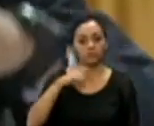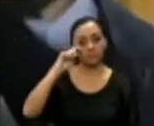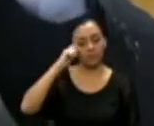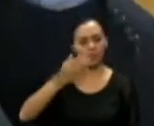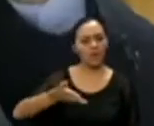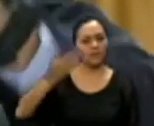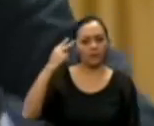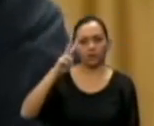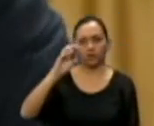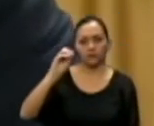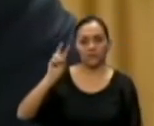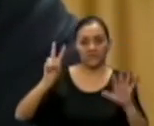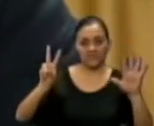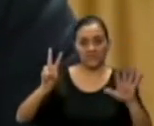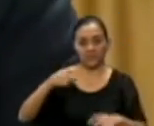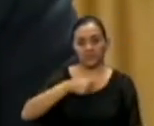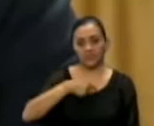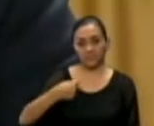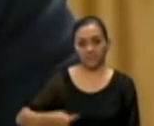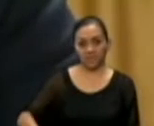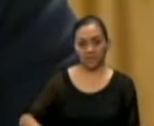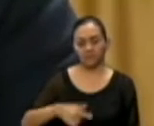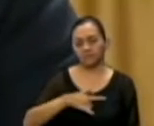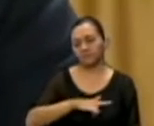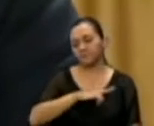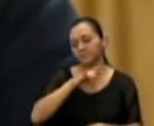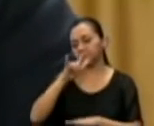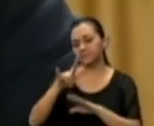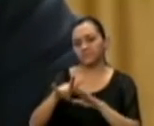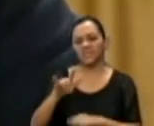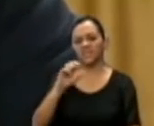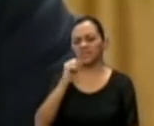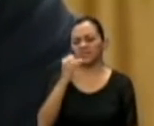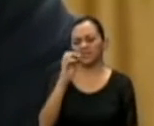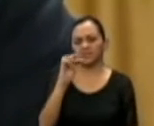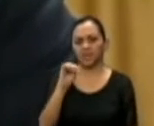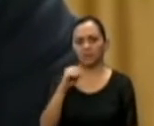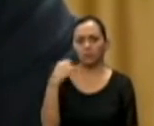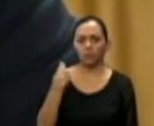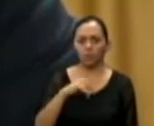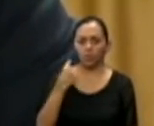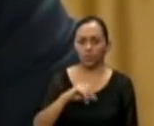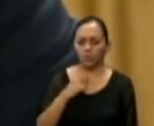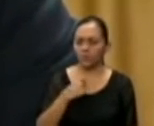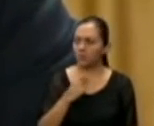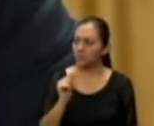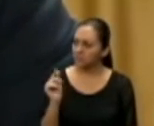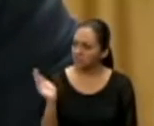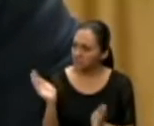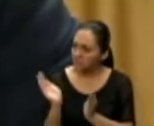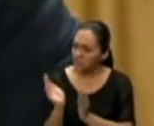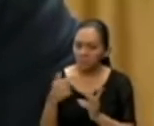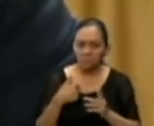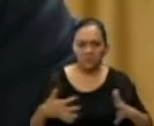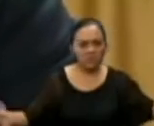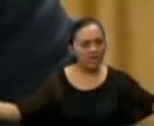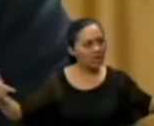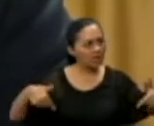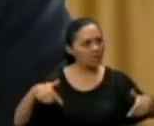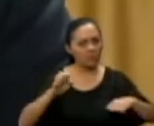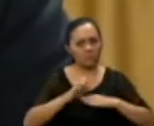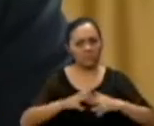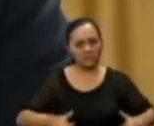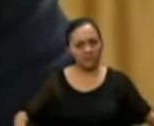en invernaderos en la ciudad decía si en la memoria de falla estos son mucho más grandes y mucho más modernos que aquellos